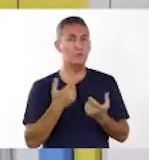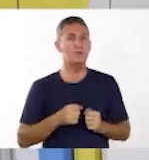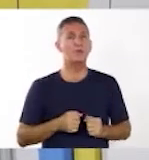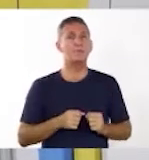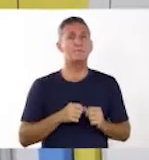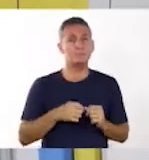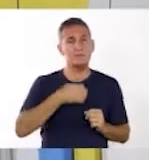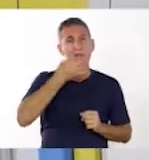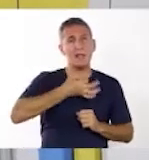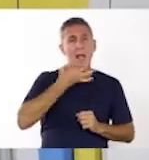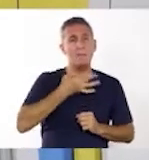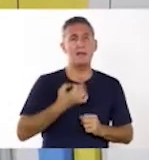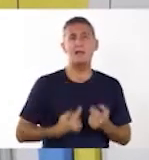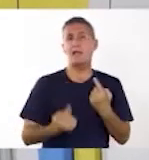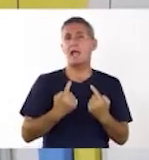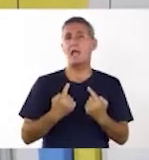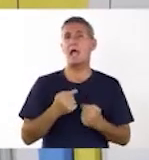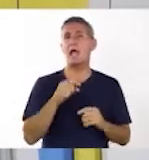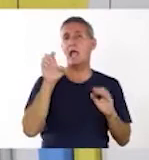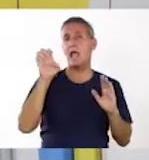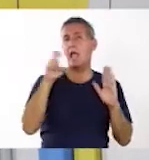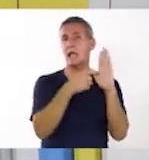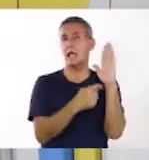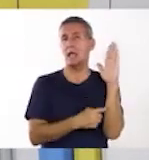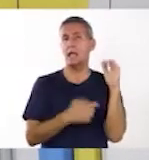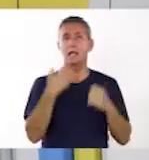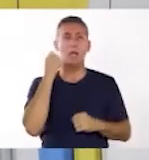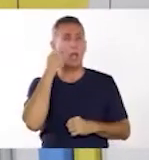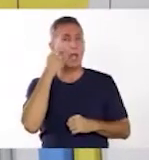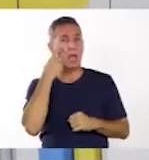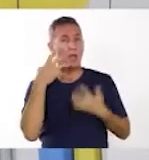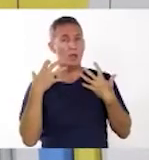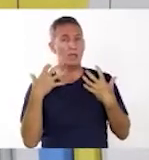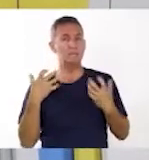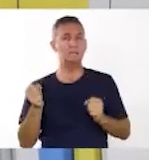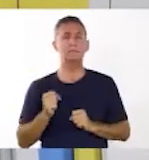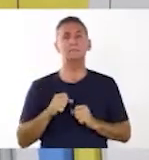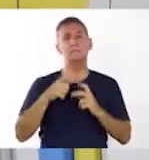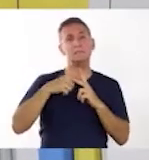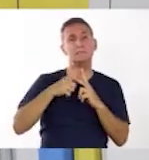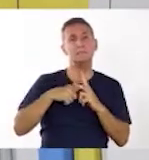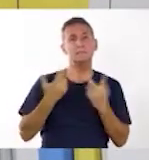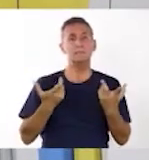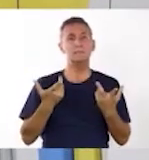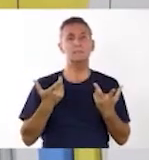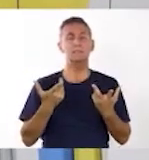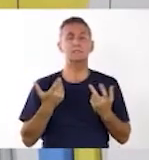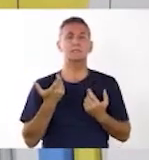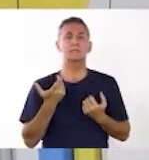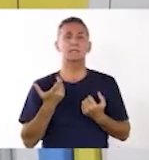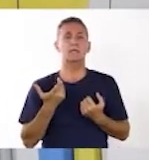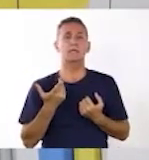próximo encuentro, pues, daremos algunos elementos fundamentales y también